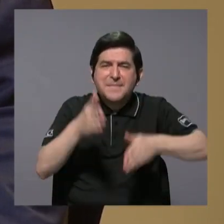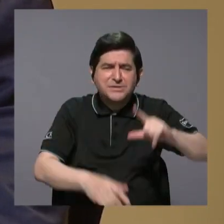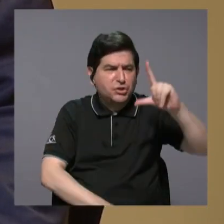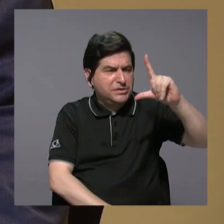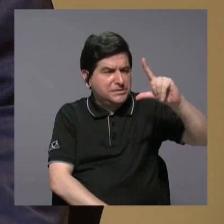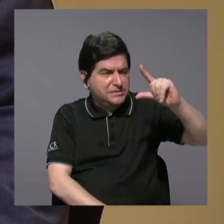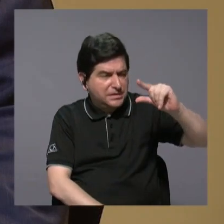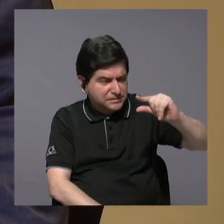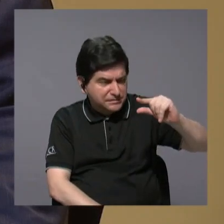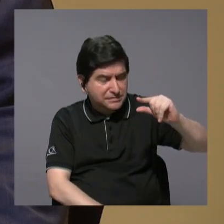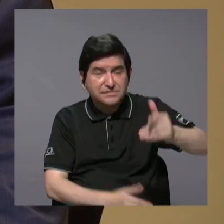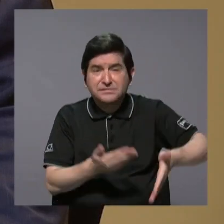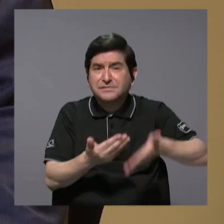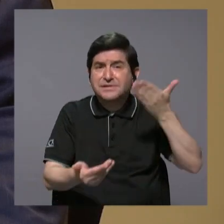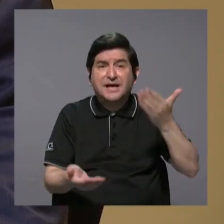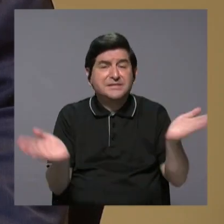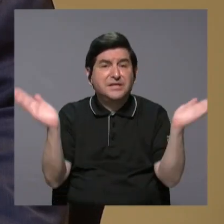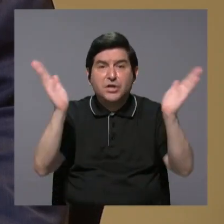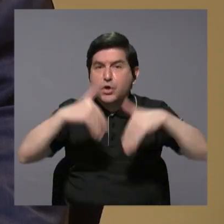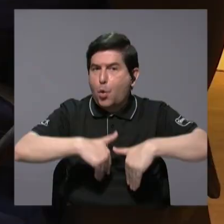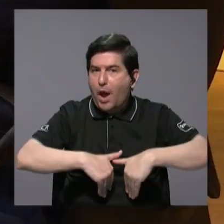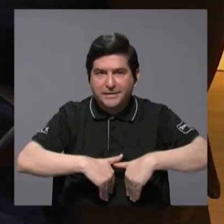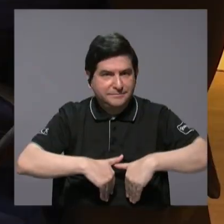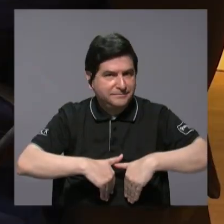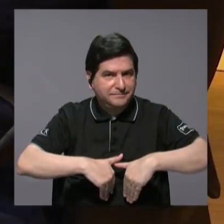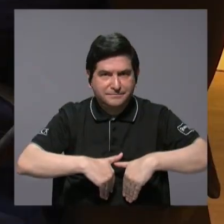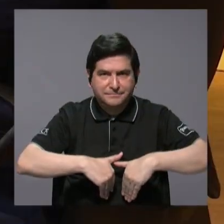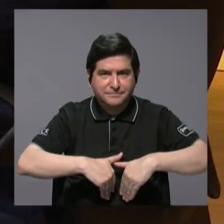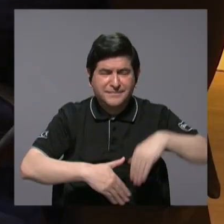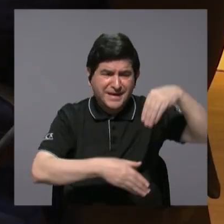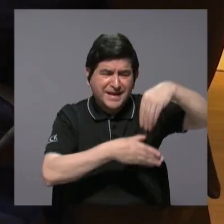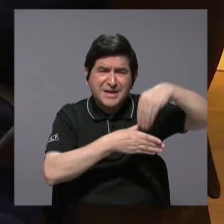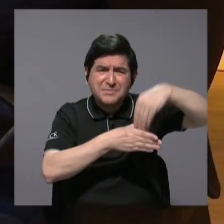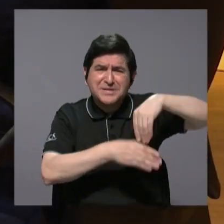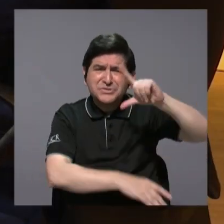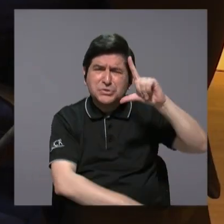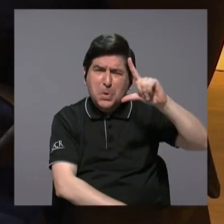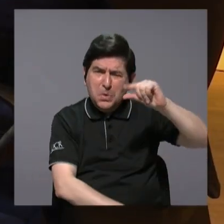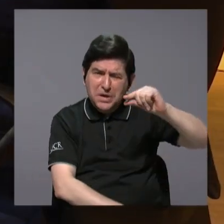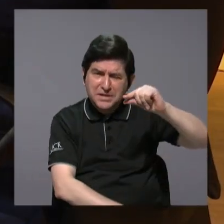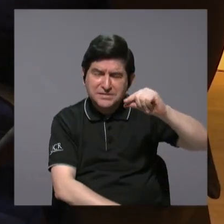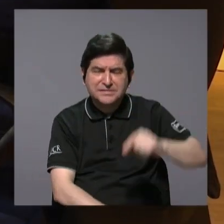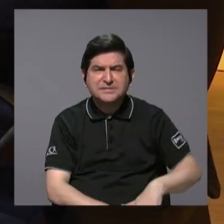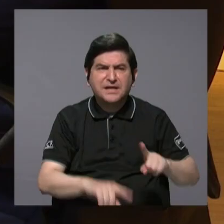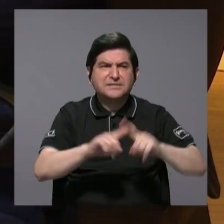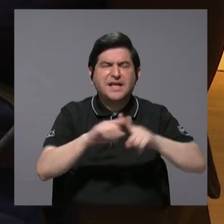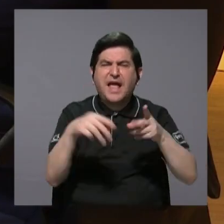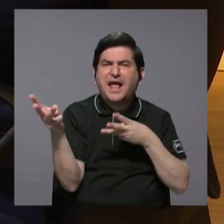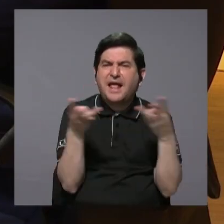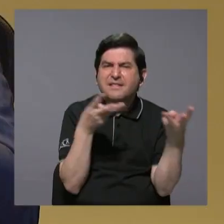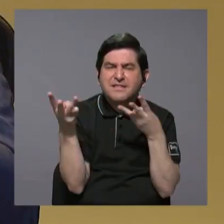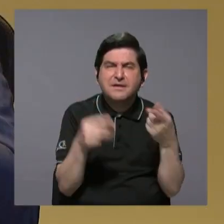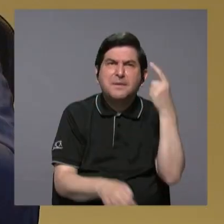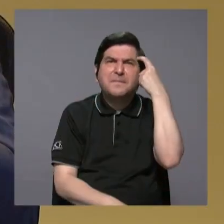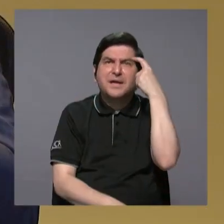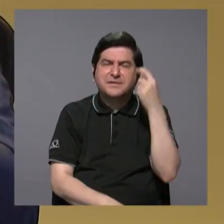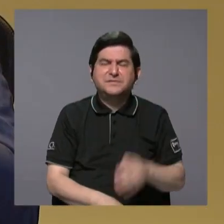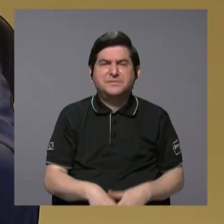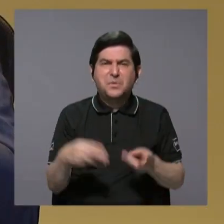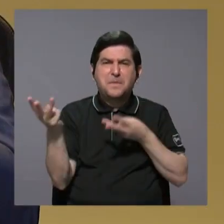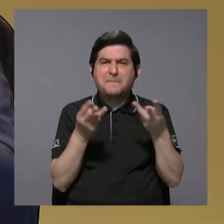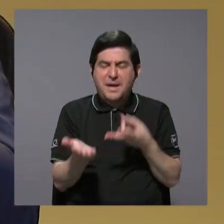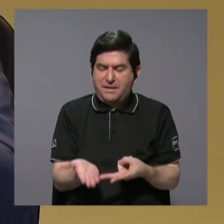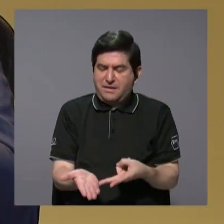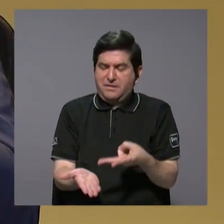pequeños prácticamente no existen. Los inversionistas pequeños en algunos mercados, y pienso en el mercado de valores, por